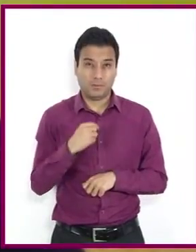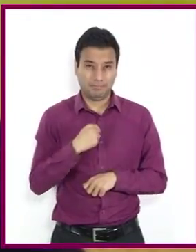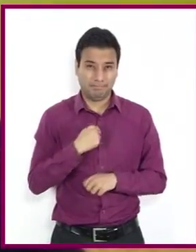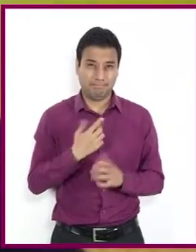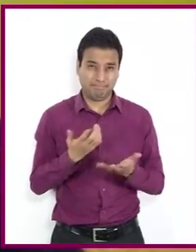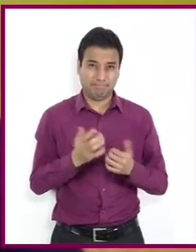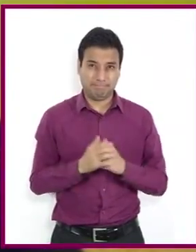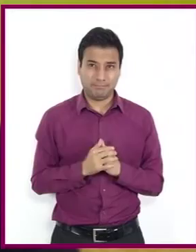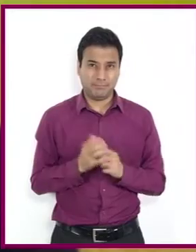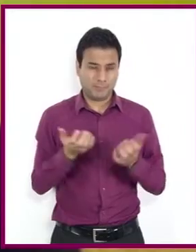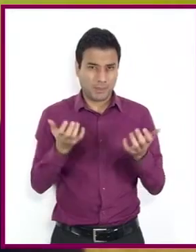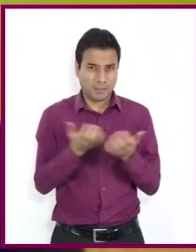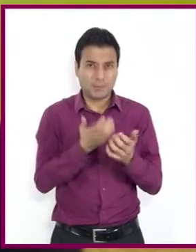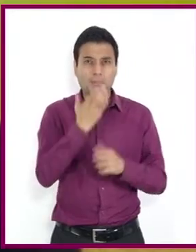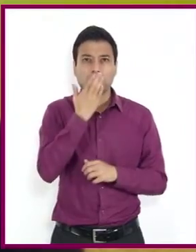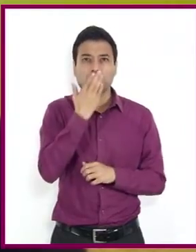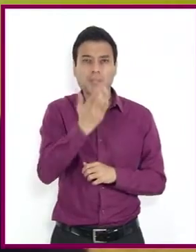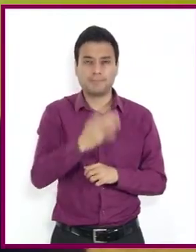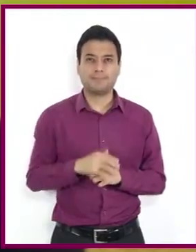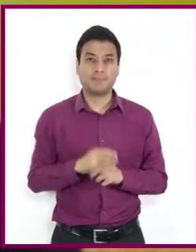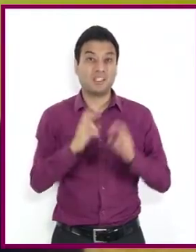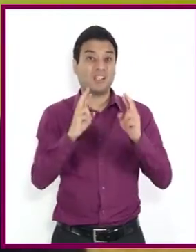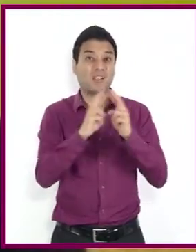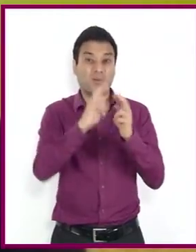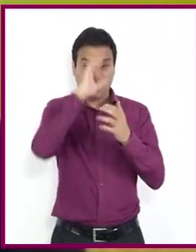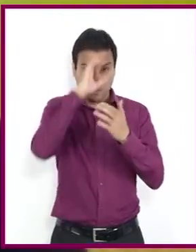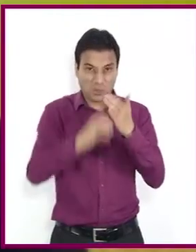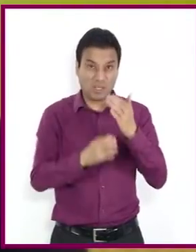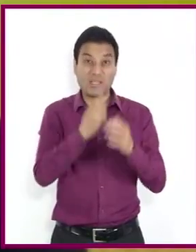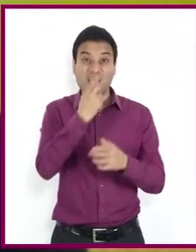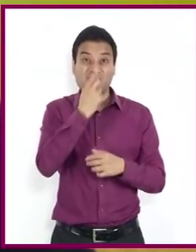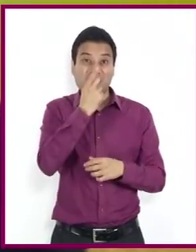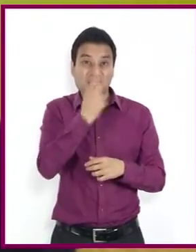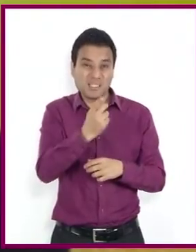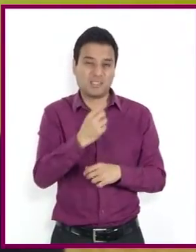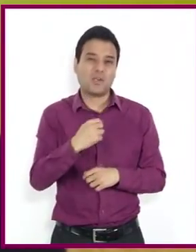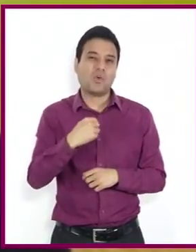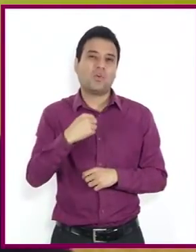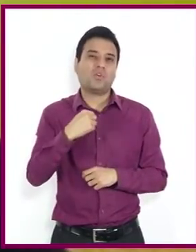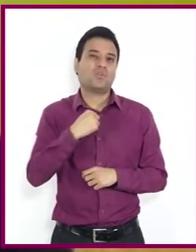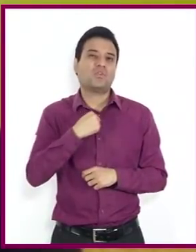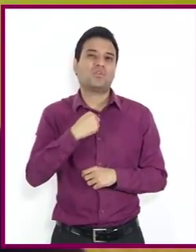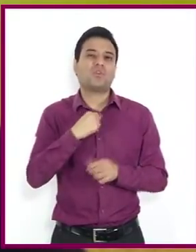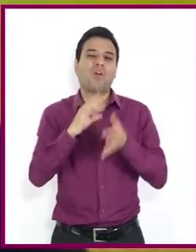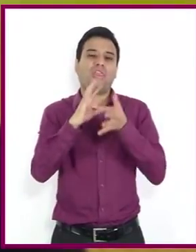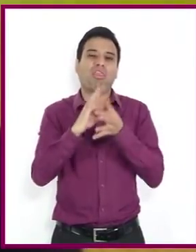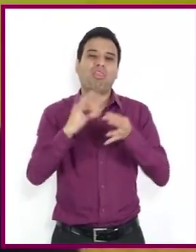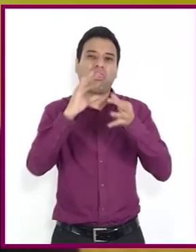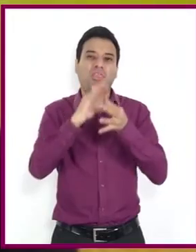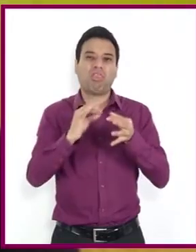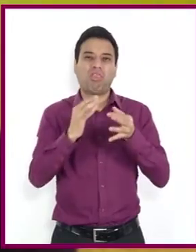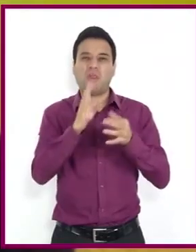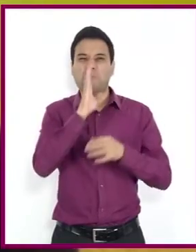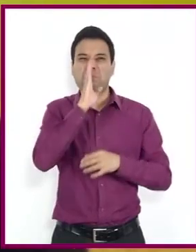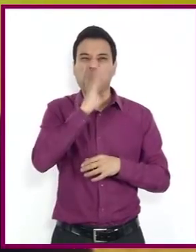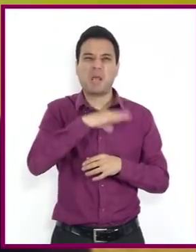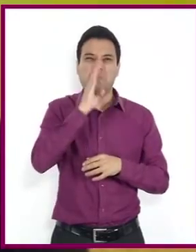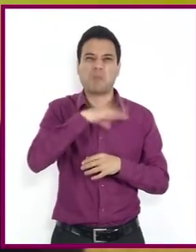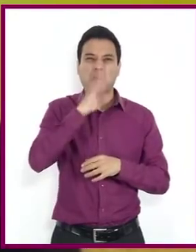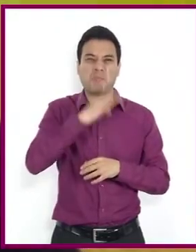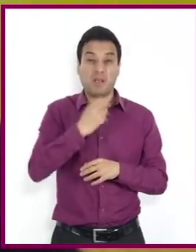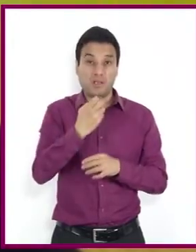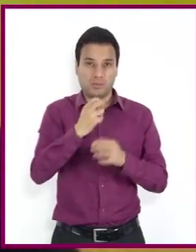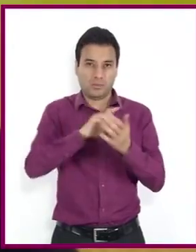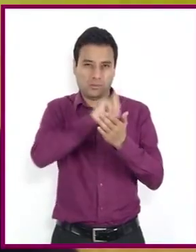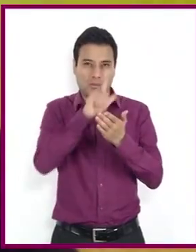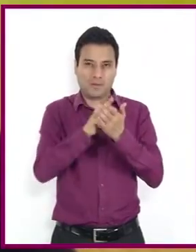me encontraron vehemente sospechoso de herejía, lo cual constituía una categoría específica de crimen